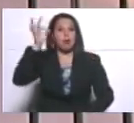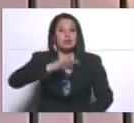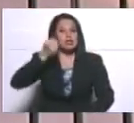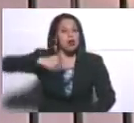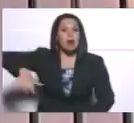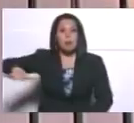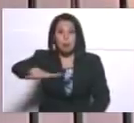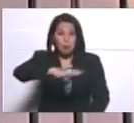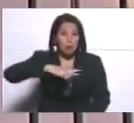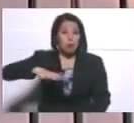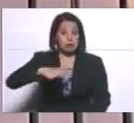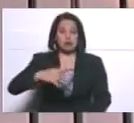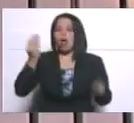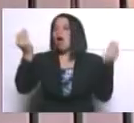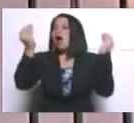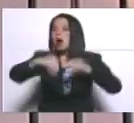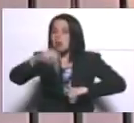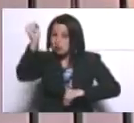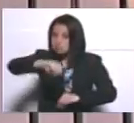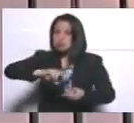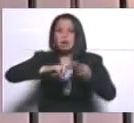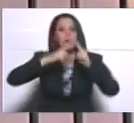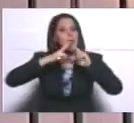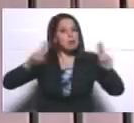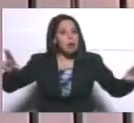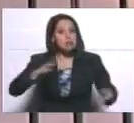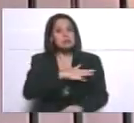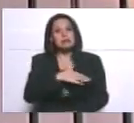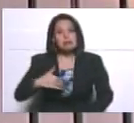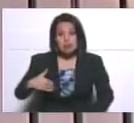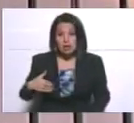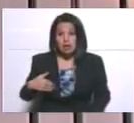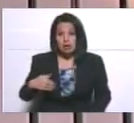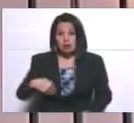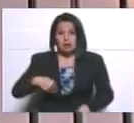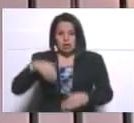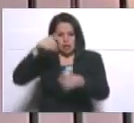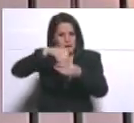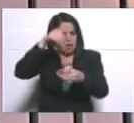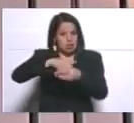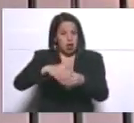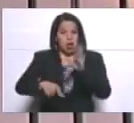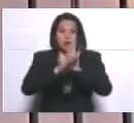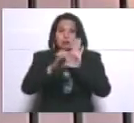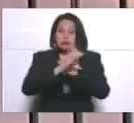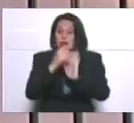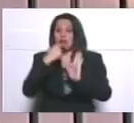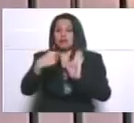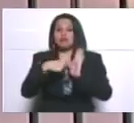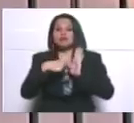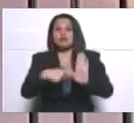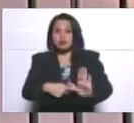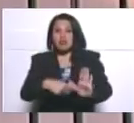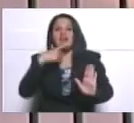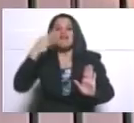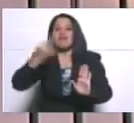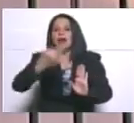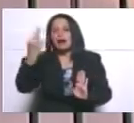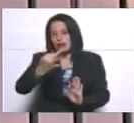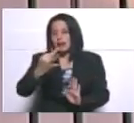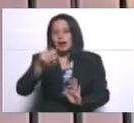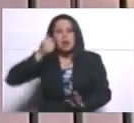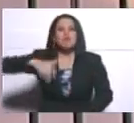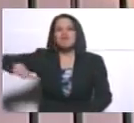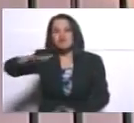población, por lo menos, estaba de acuerdo con la paz. Y a través de las elecciones a la constituyente se mostró que eso es cierto y que ese